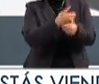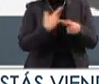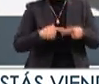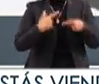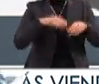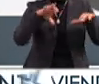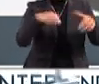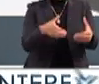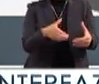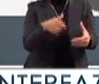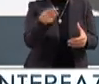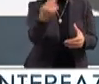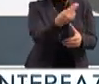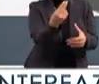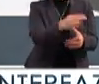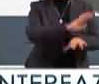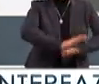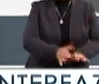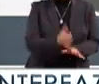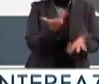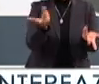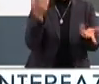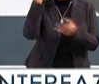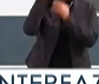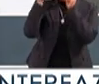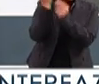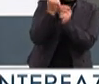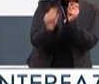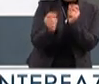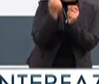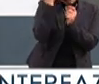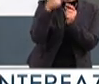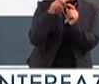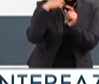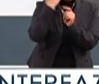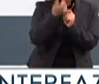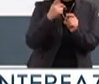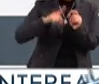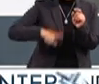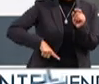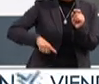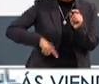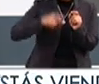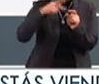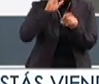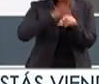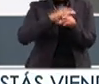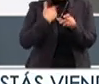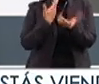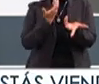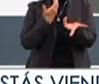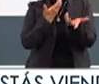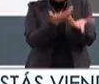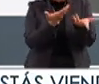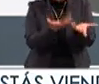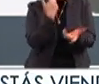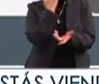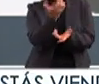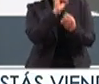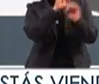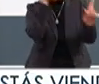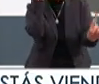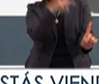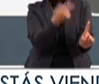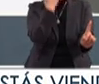comunidades y que requieren sí preparación técnica también voluntad política pero sobre todo muchas ganas de hacerlo y mucha